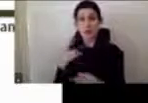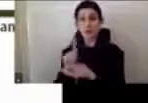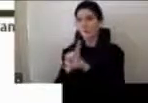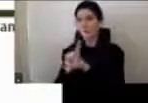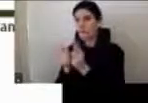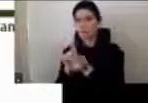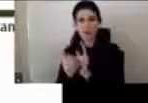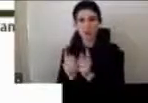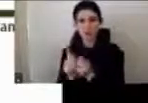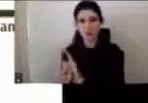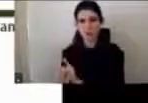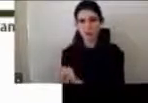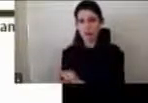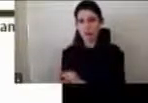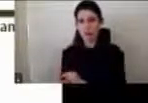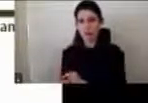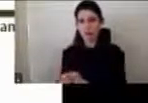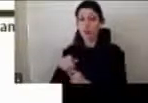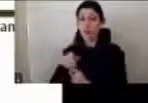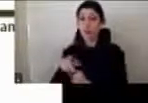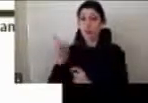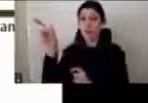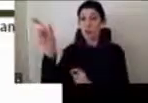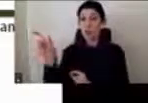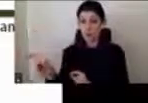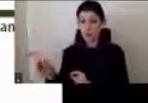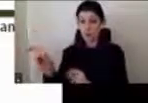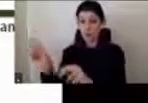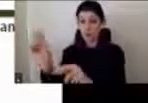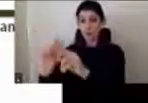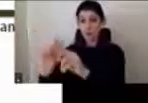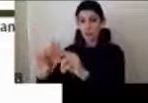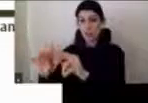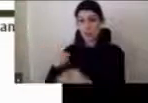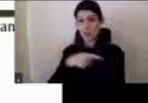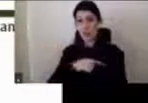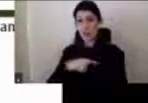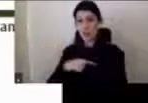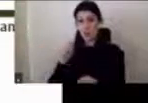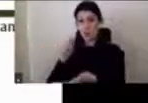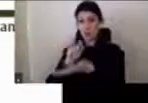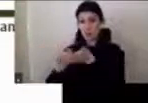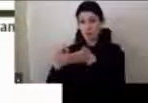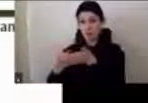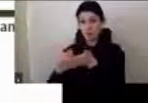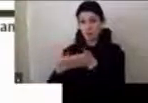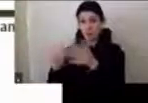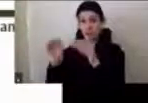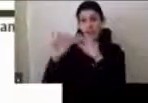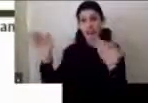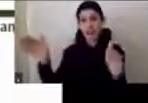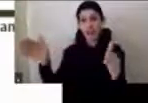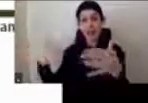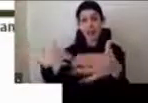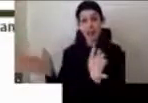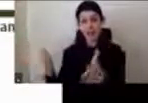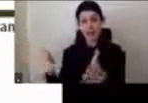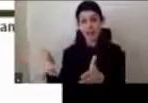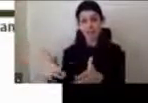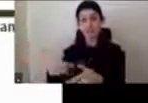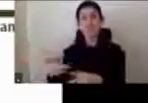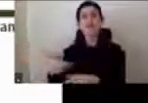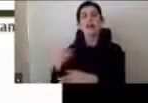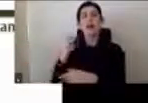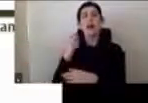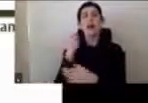versatilidad. Son obras de autor con su nombre presente en la caja, lo que da pista de los elementos o mecánicas del